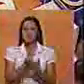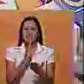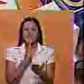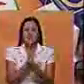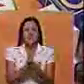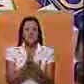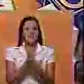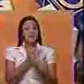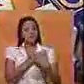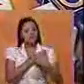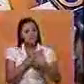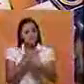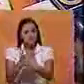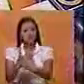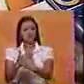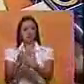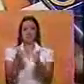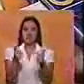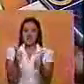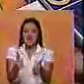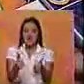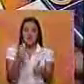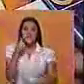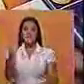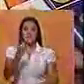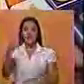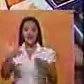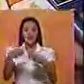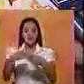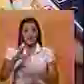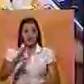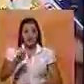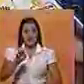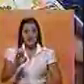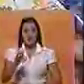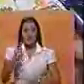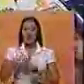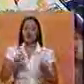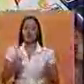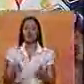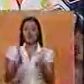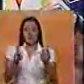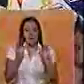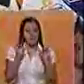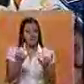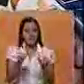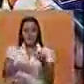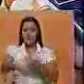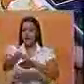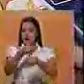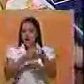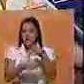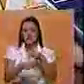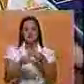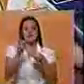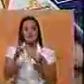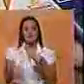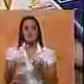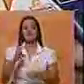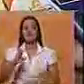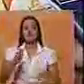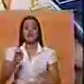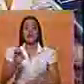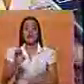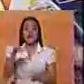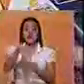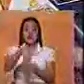Estuvo muy cordial, estuvo, digamos, esta es la primera reunión, esto lo hemos hecho en otras oportunidades, y vamos a ir, el Consejo Nacional